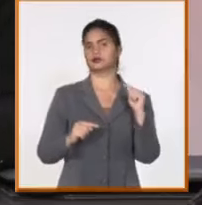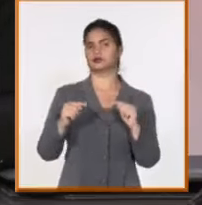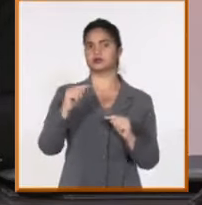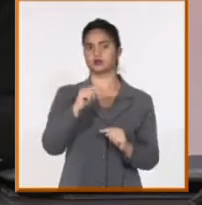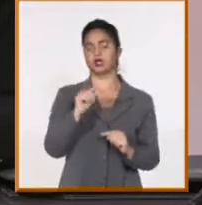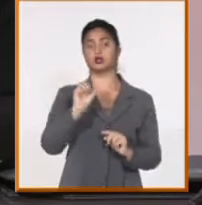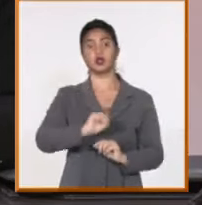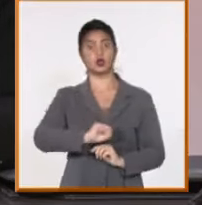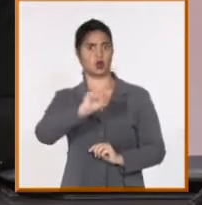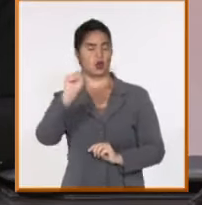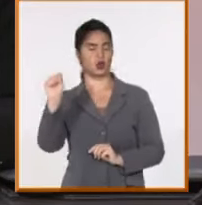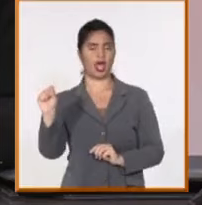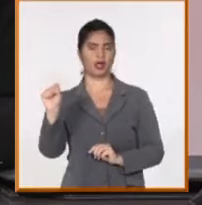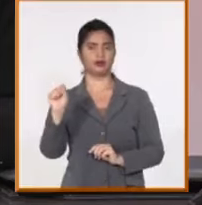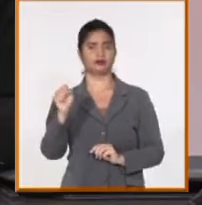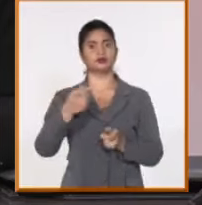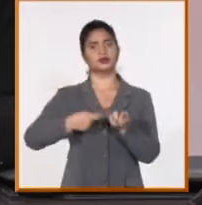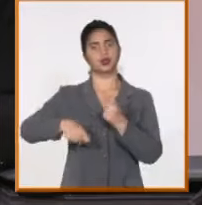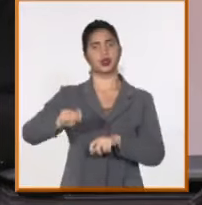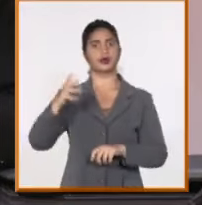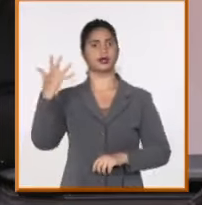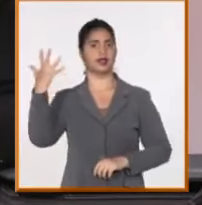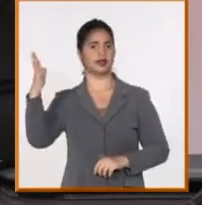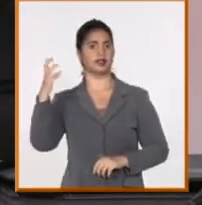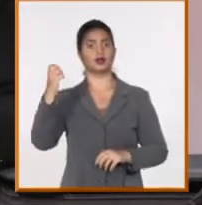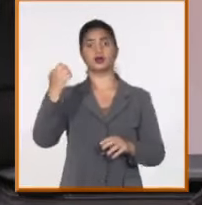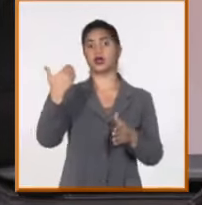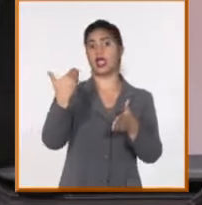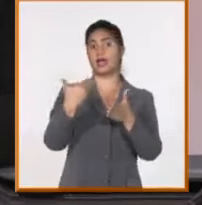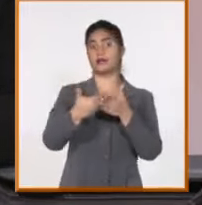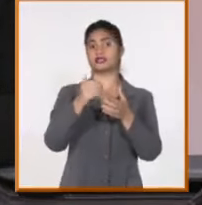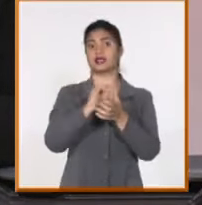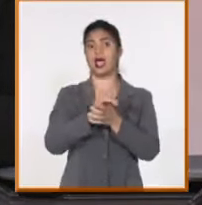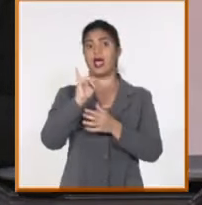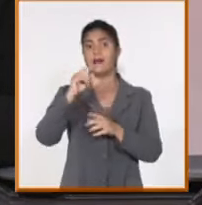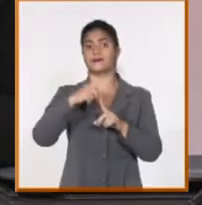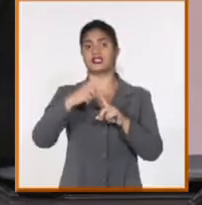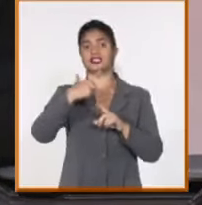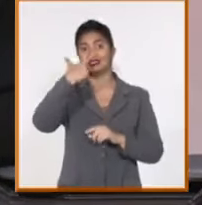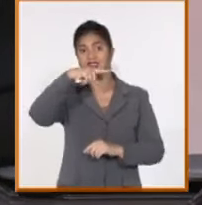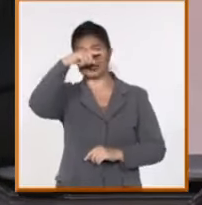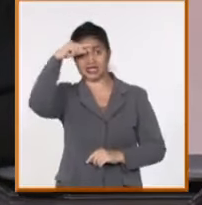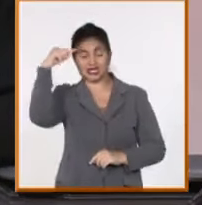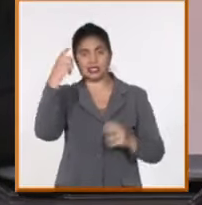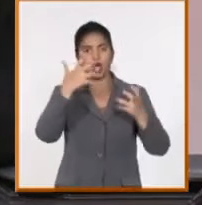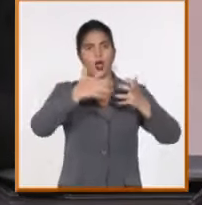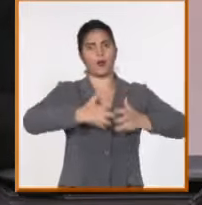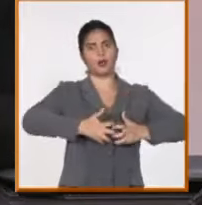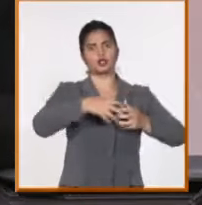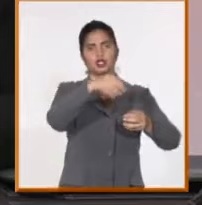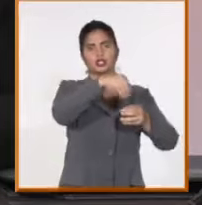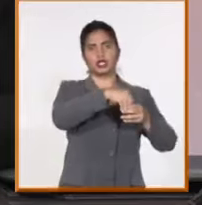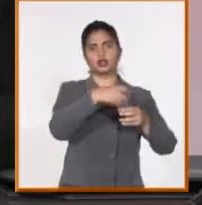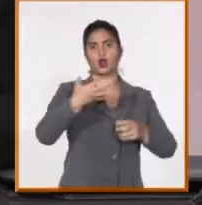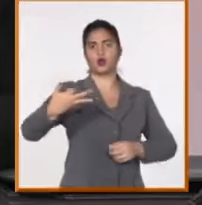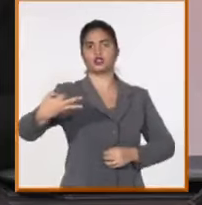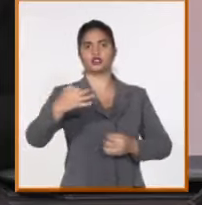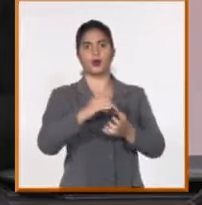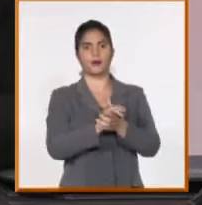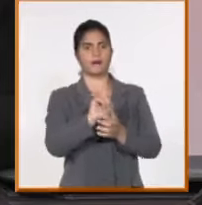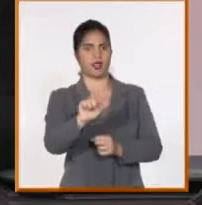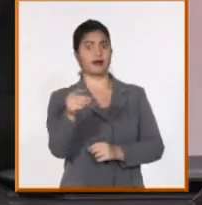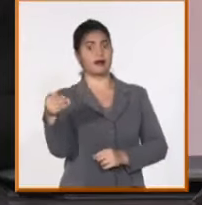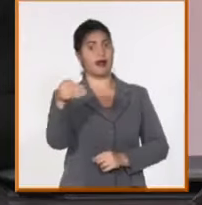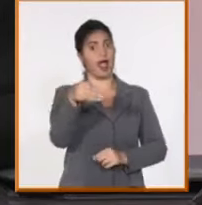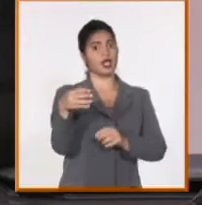se ha logrado con la inversión extranjera las empresas mistas que se han desarrollado en la zona especial de desarrollo del Mariel hasta allá fue un equipo